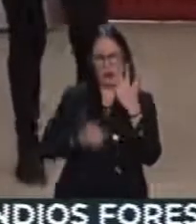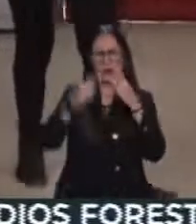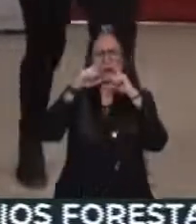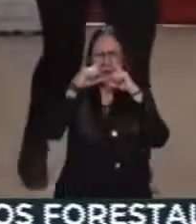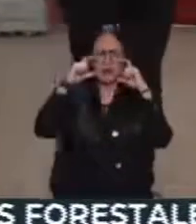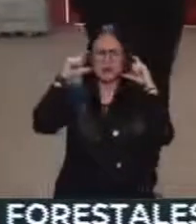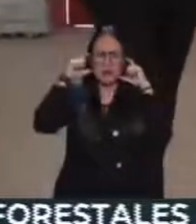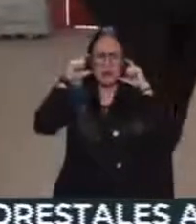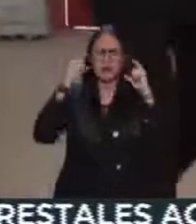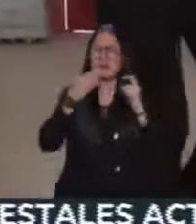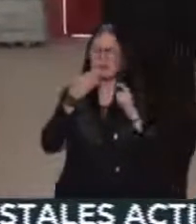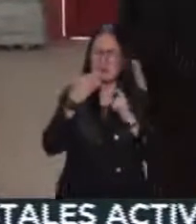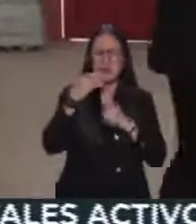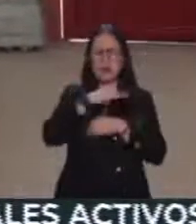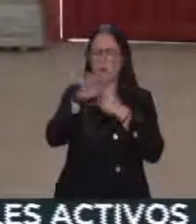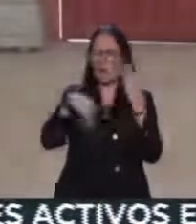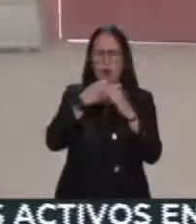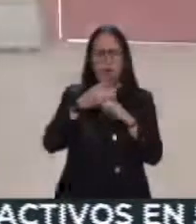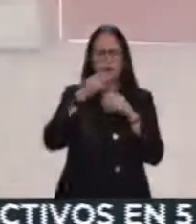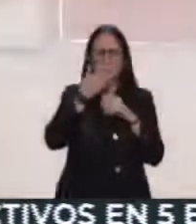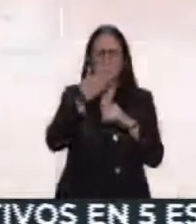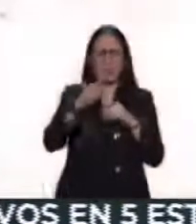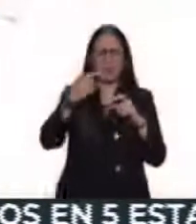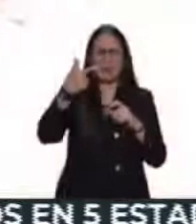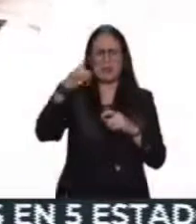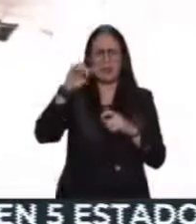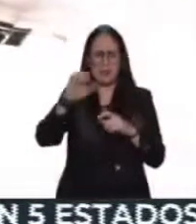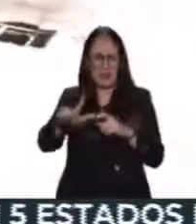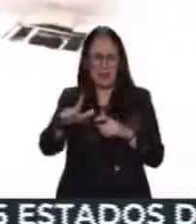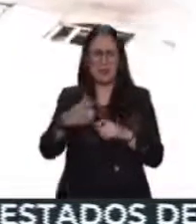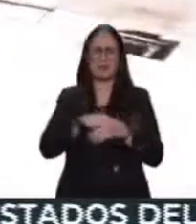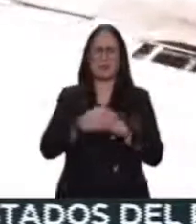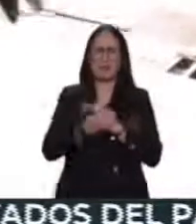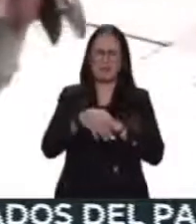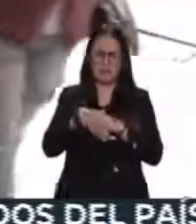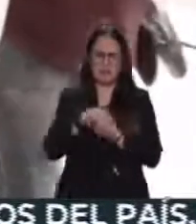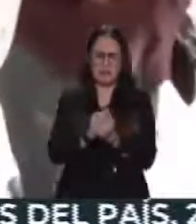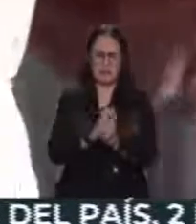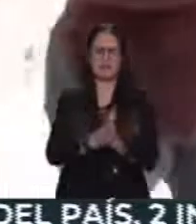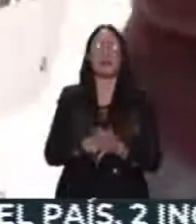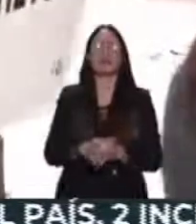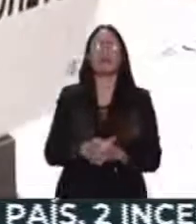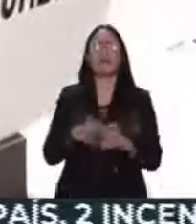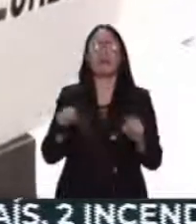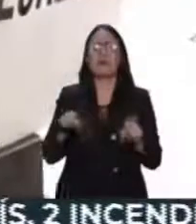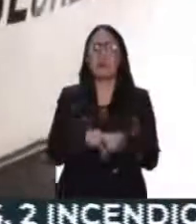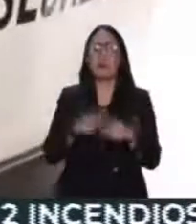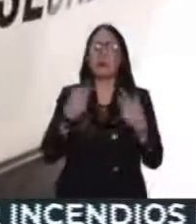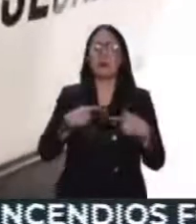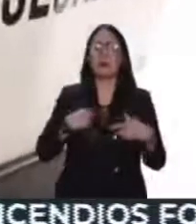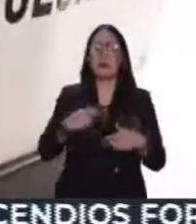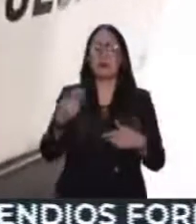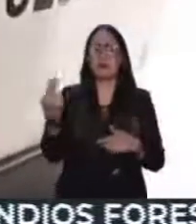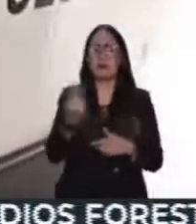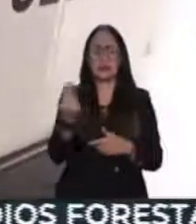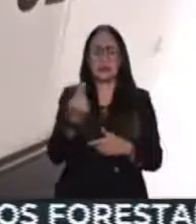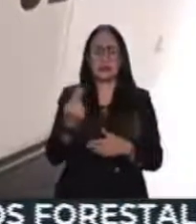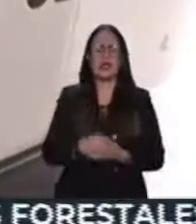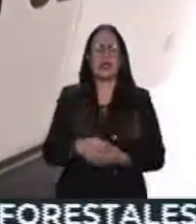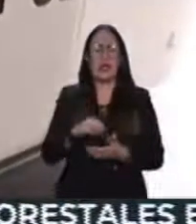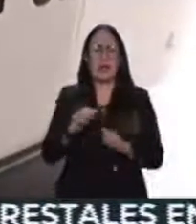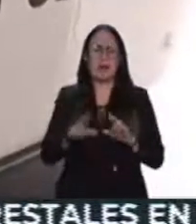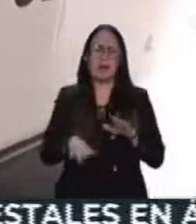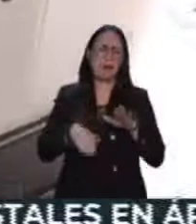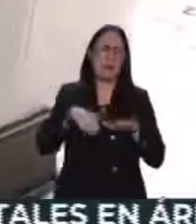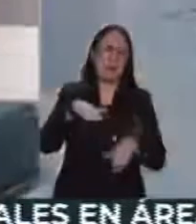cubrebocas, más bien todos lo llevaban, gel antibacterial, se les estuvo también ayudando a las personas que necesitaban, pues bueno,